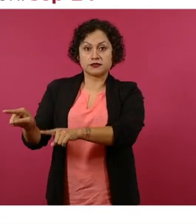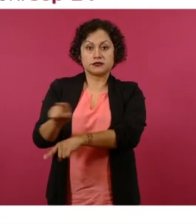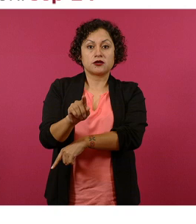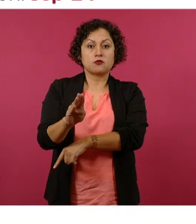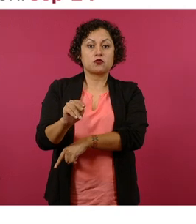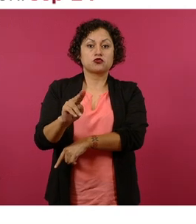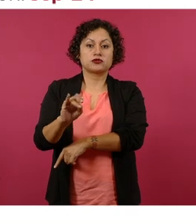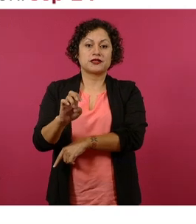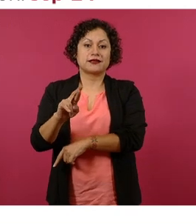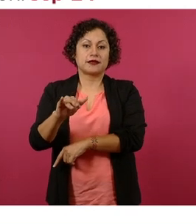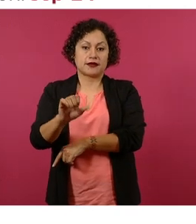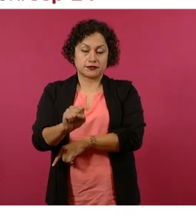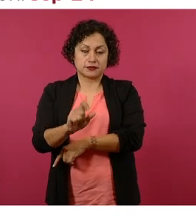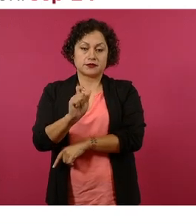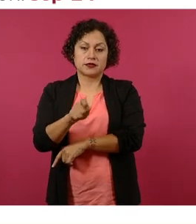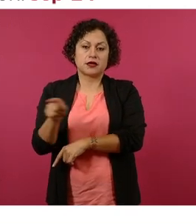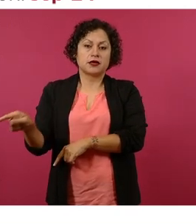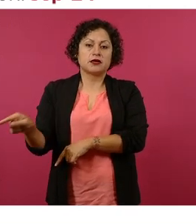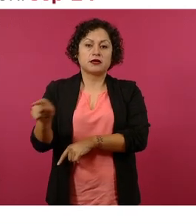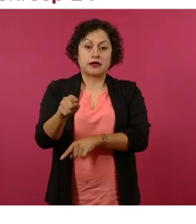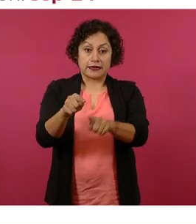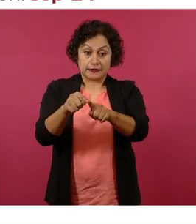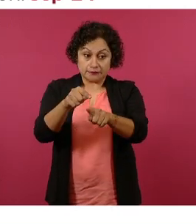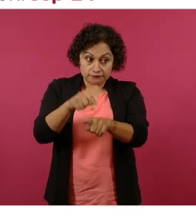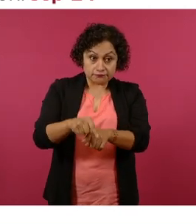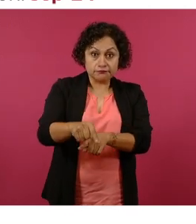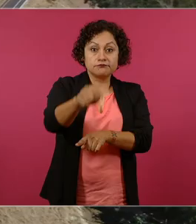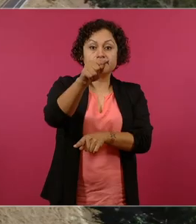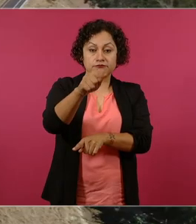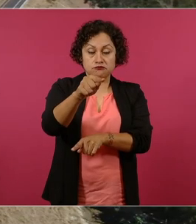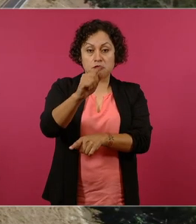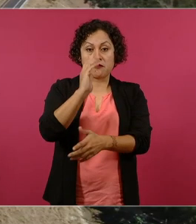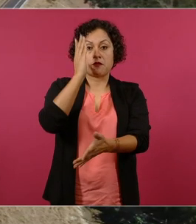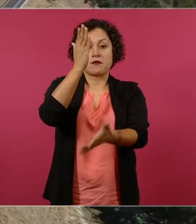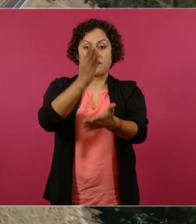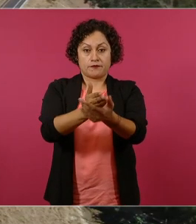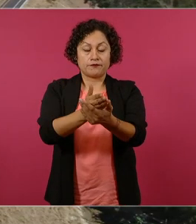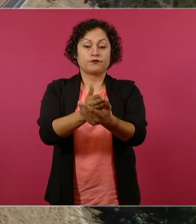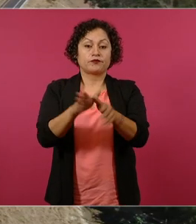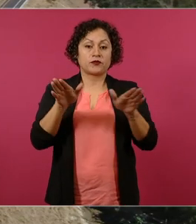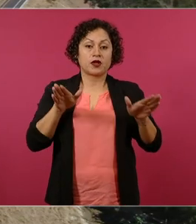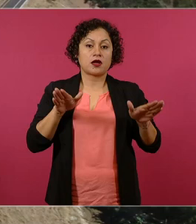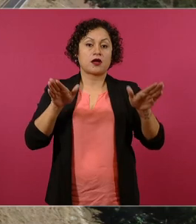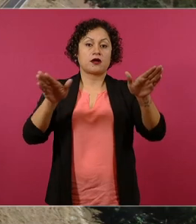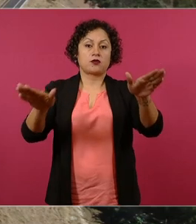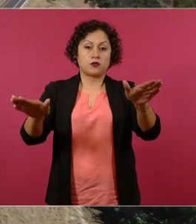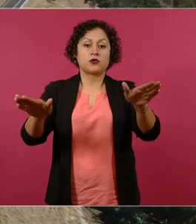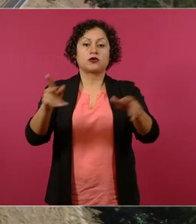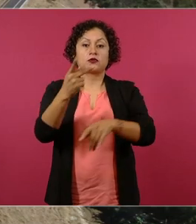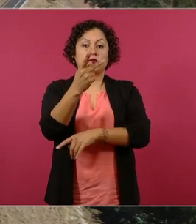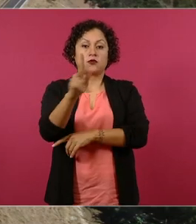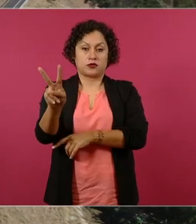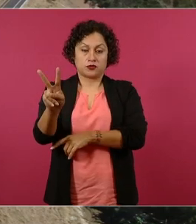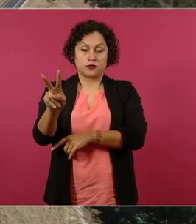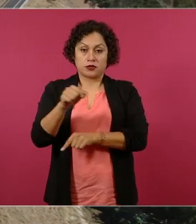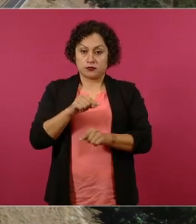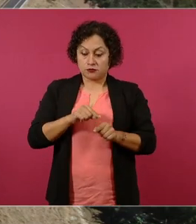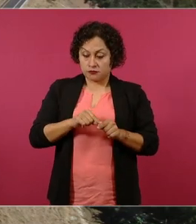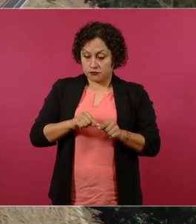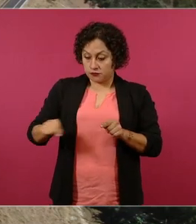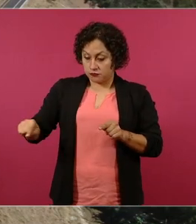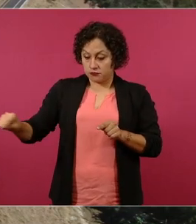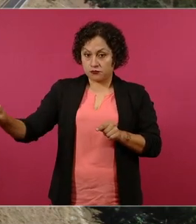eh faltaría el tramo de Bucerías al aeropuerto de Puerto Vallarta y con eso quedará concluido el eje